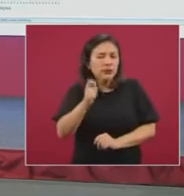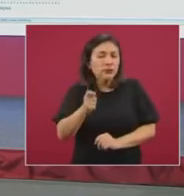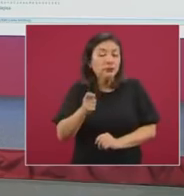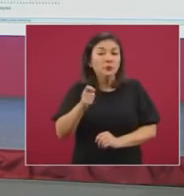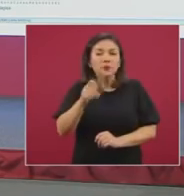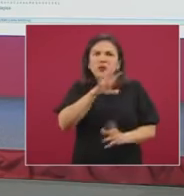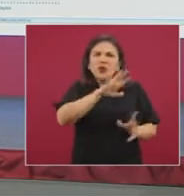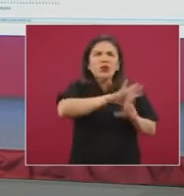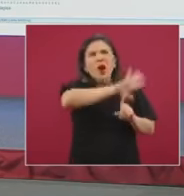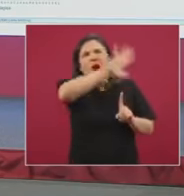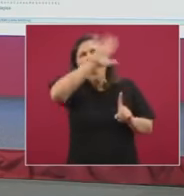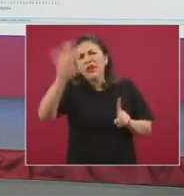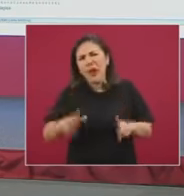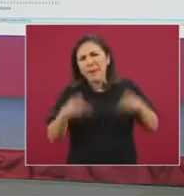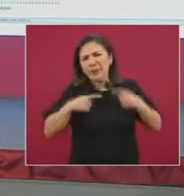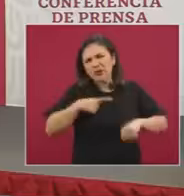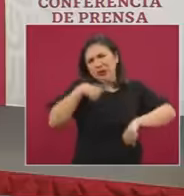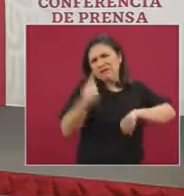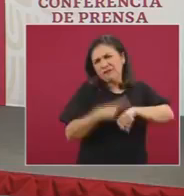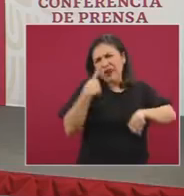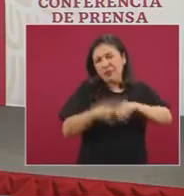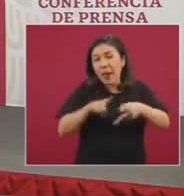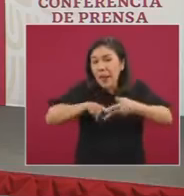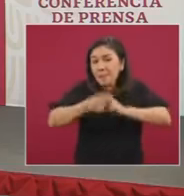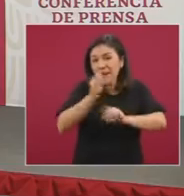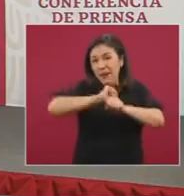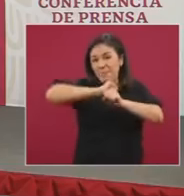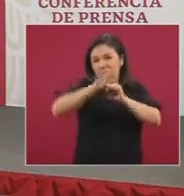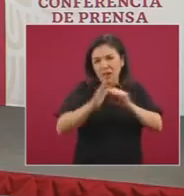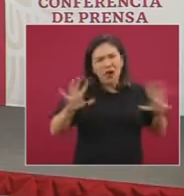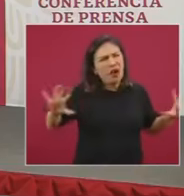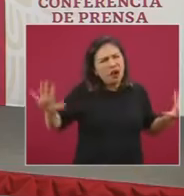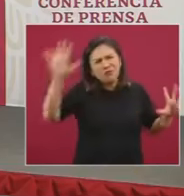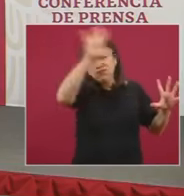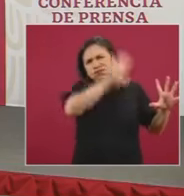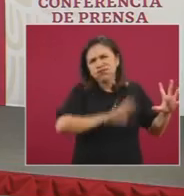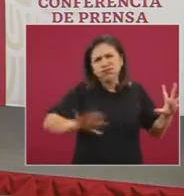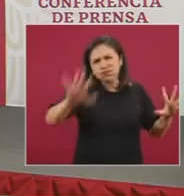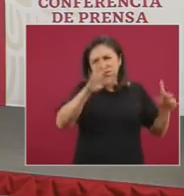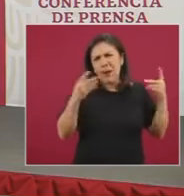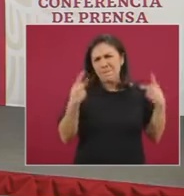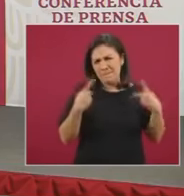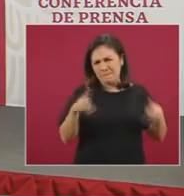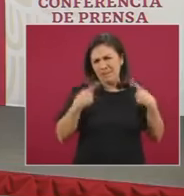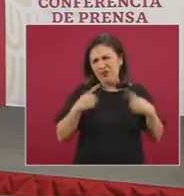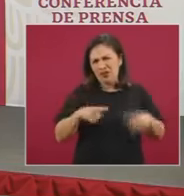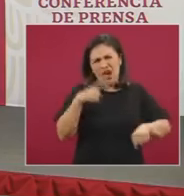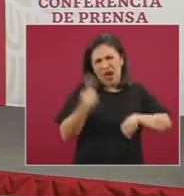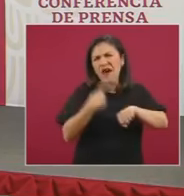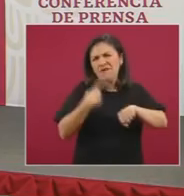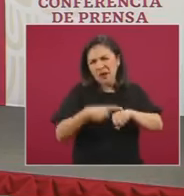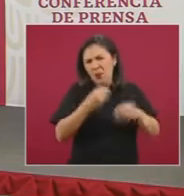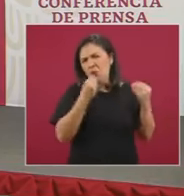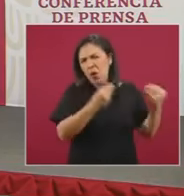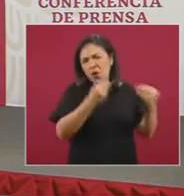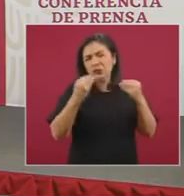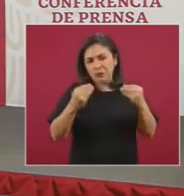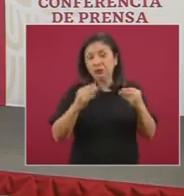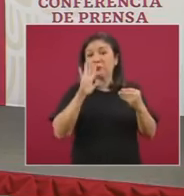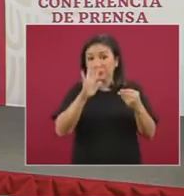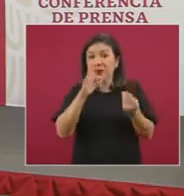los casos que hemos tenido durante toda la pandemia, durante toda la contingencia. ¿Qué proporción de estos realmente son los